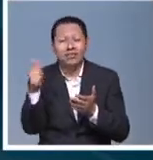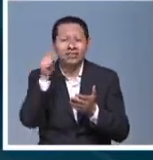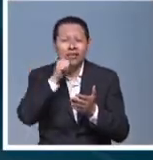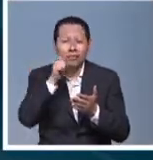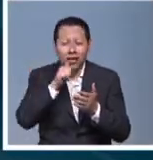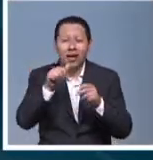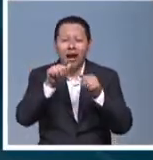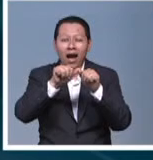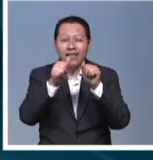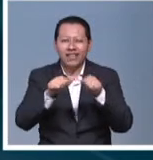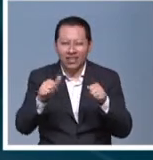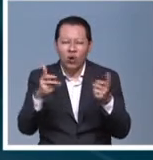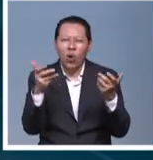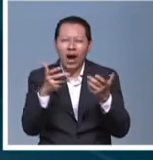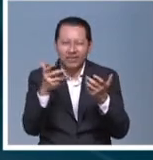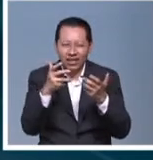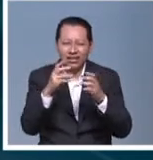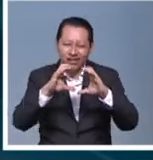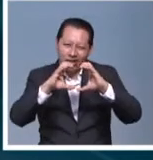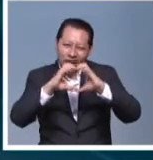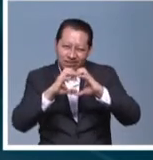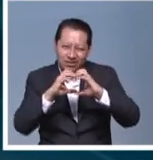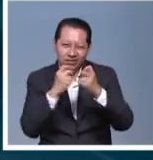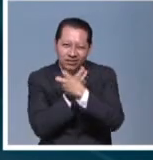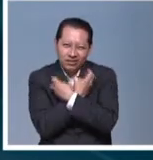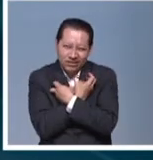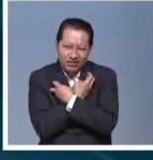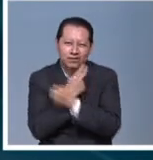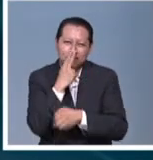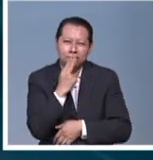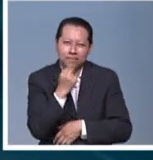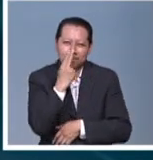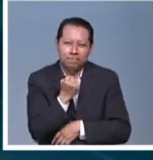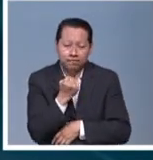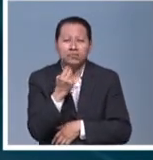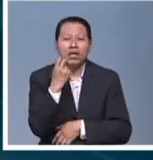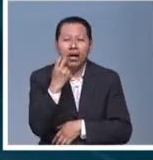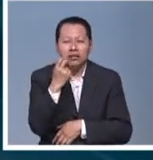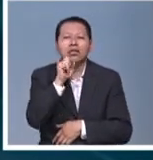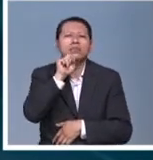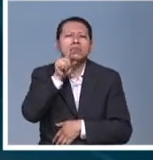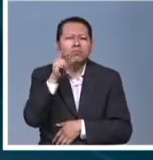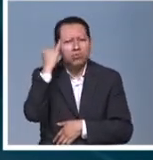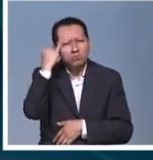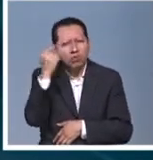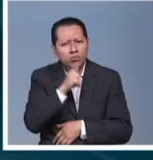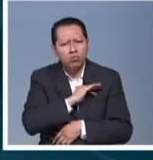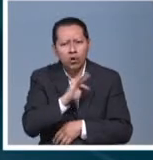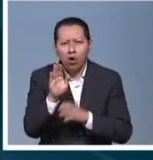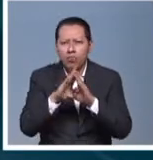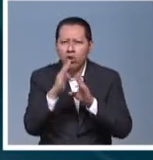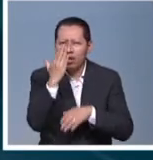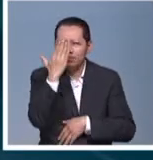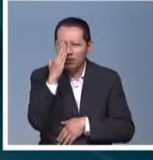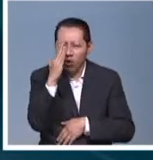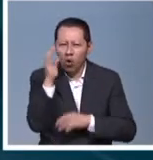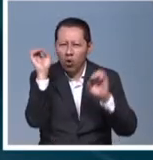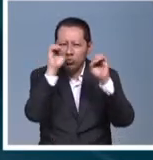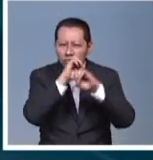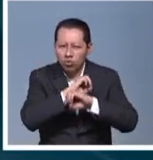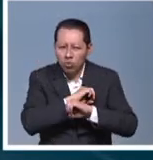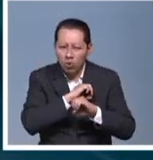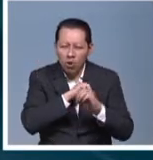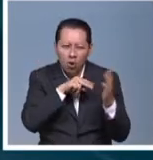azúcar. Maestra de la escritura y lo macabro, nos comparte ese espejo oscuro que nos refleja